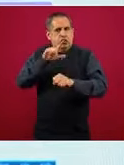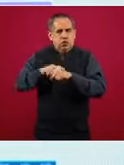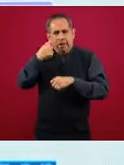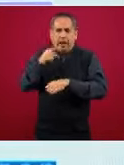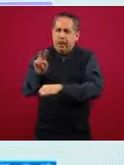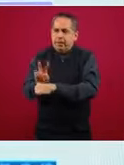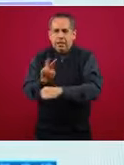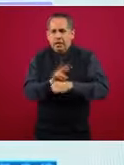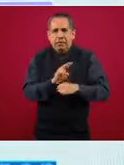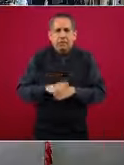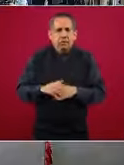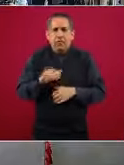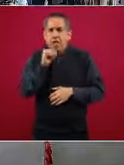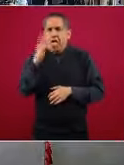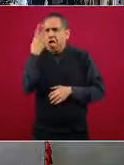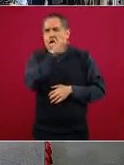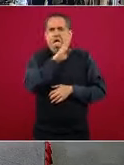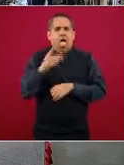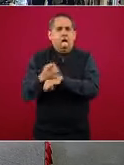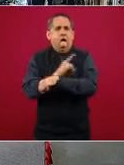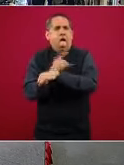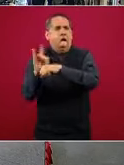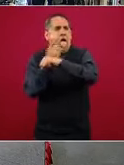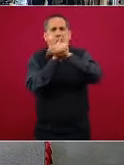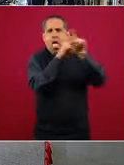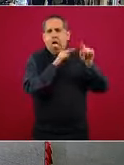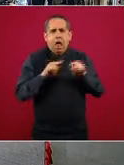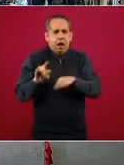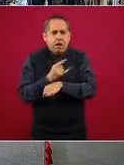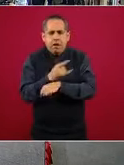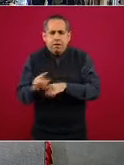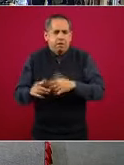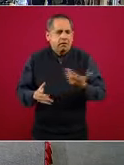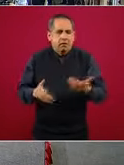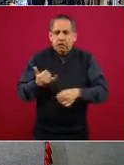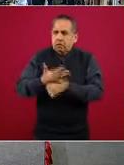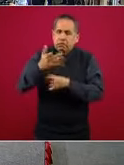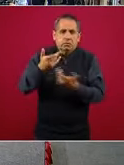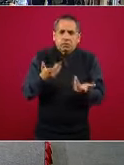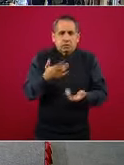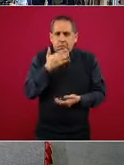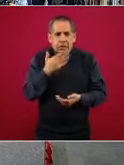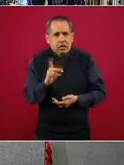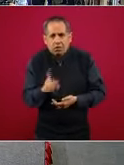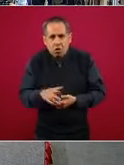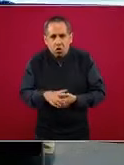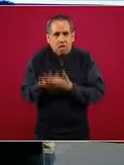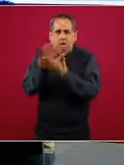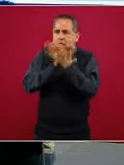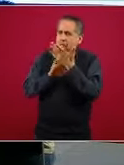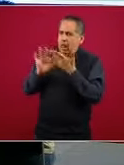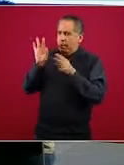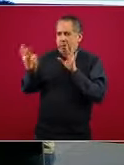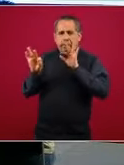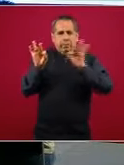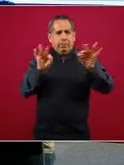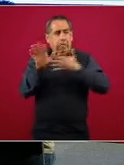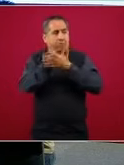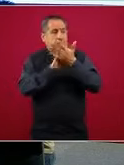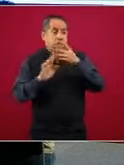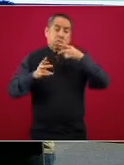de vigilancia epidemiológica. Y volvemos a lo mismo, lo estorboso que resulta confundir a la audiencia